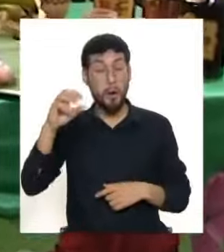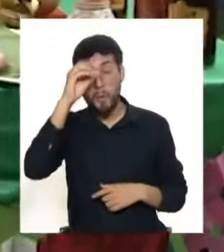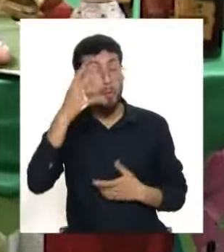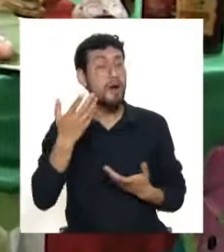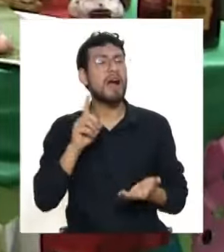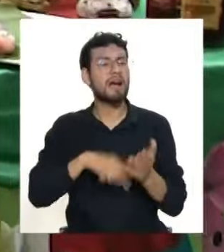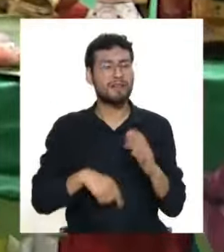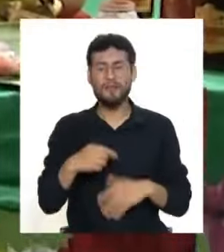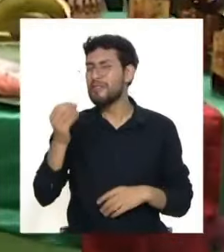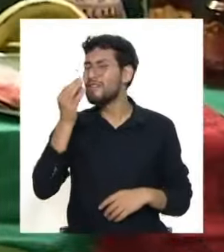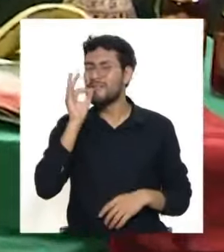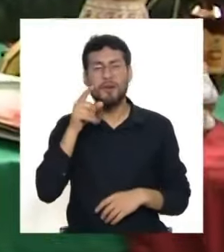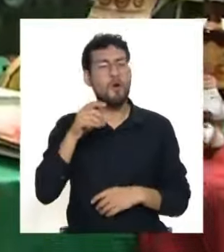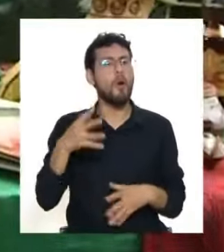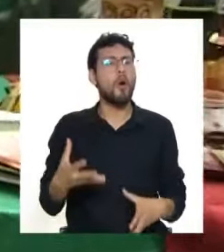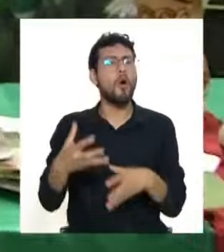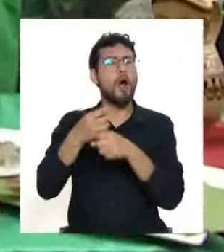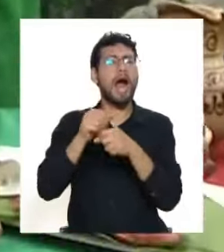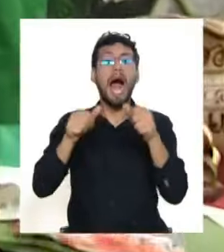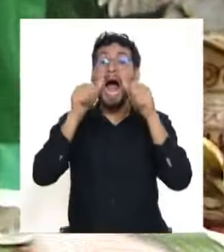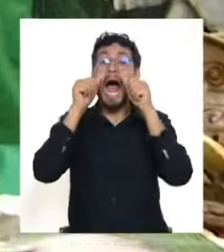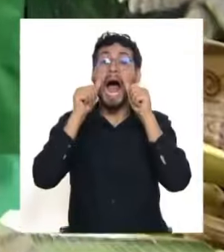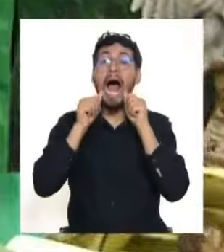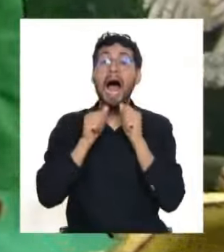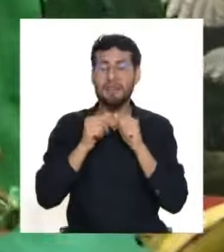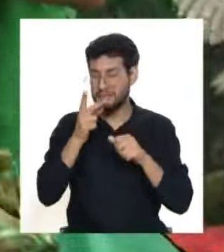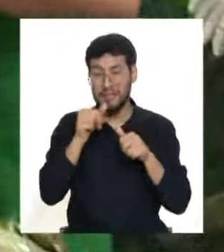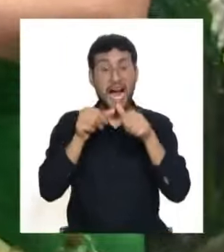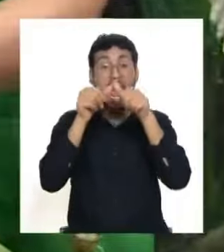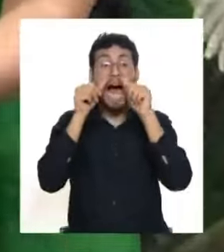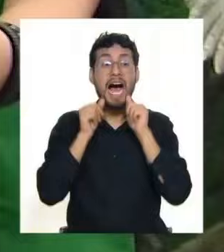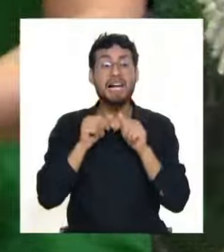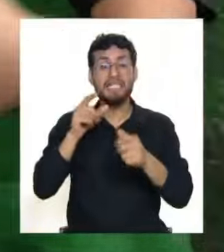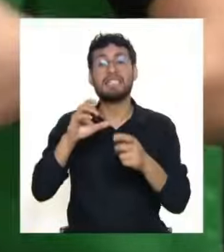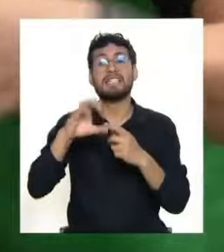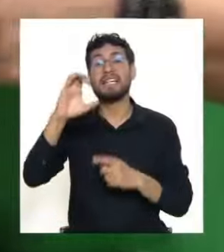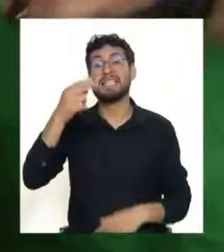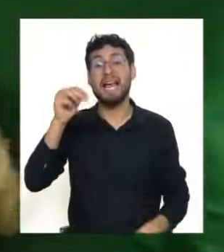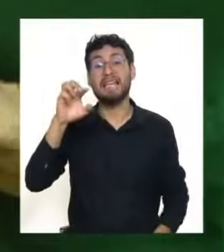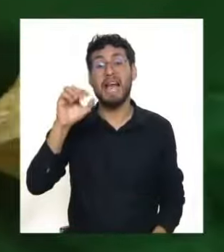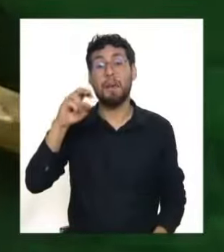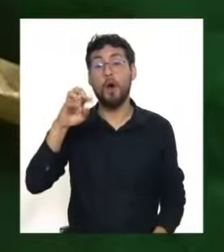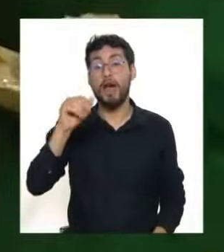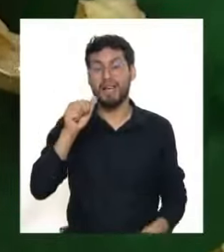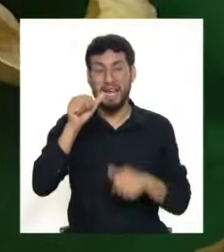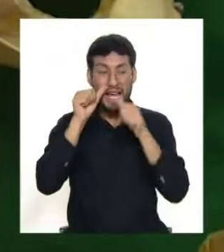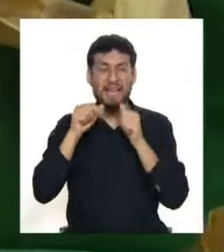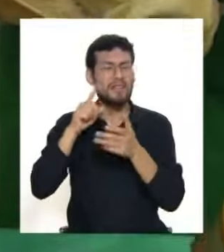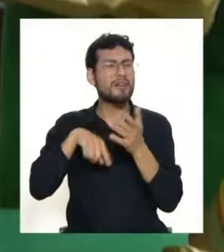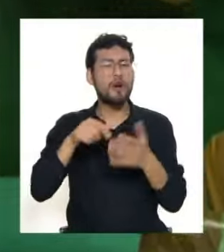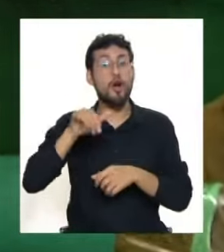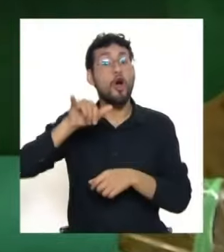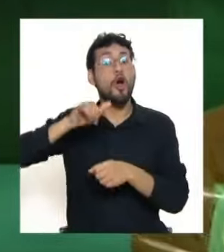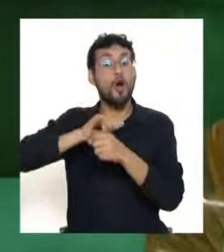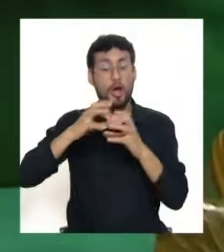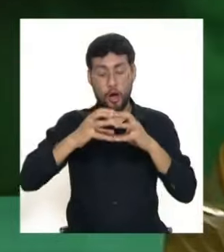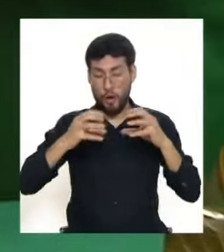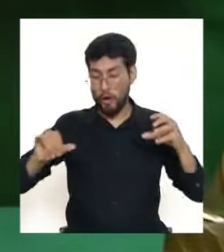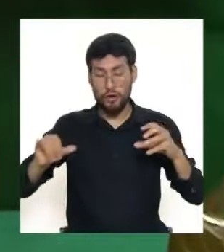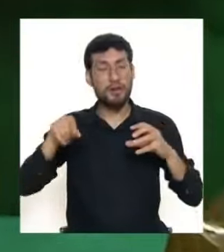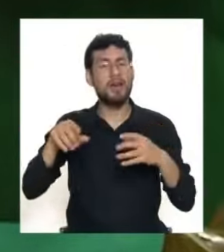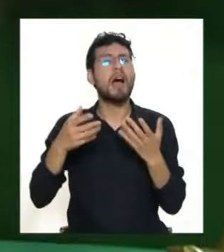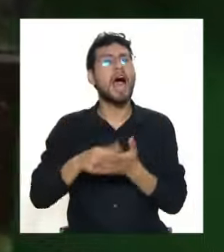es este delicioso juane de Amazonas, Amazonas, chachapoyas. Este juane es a base de yuca y